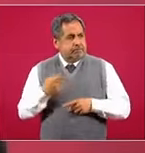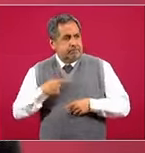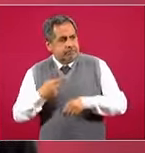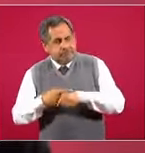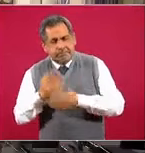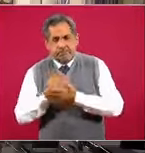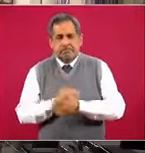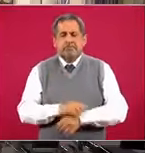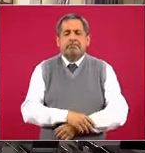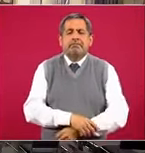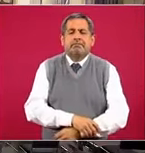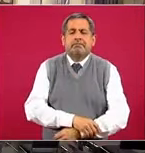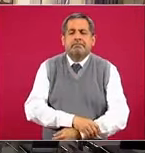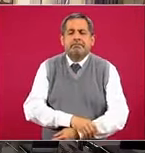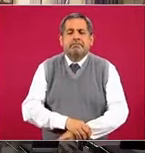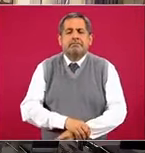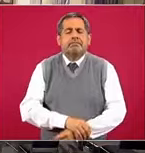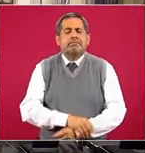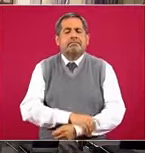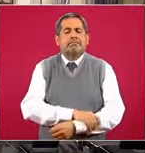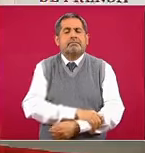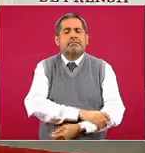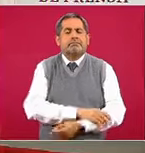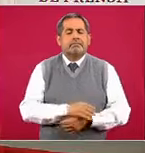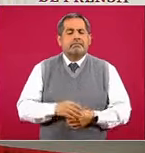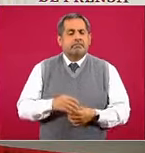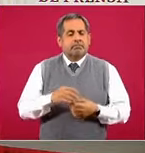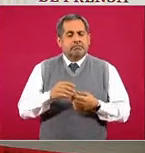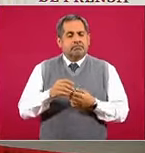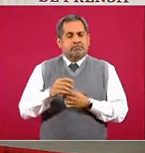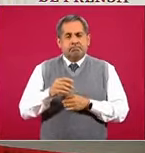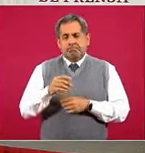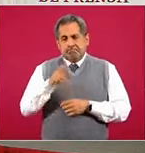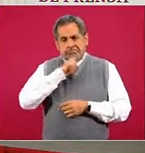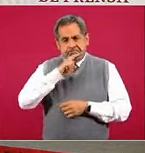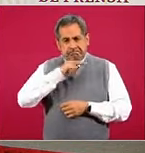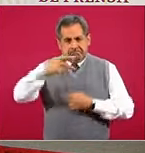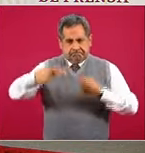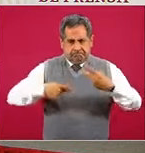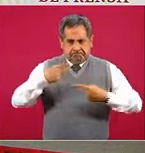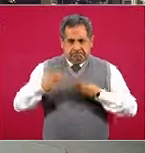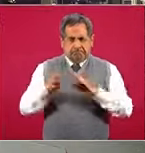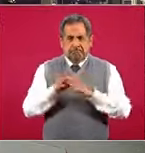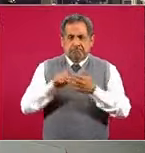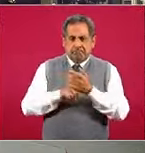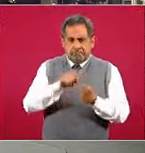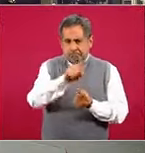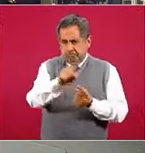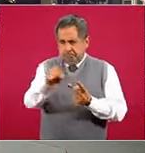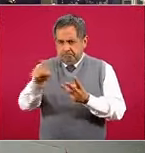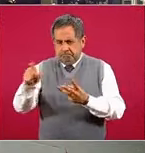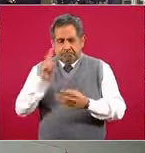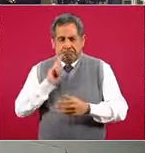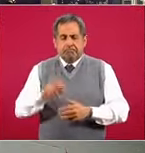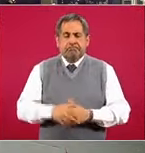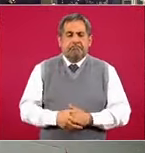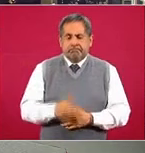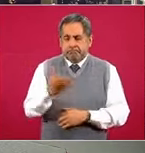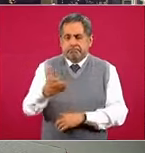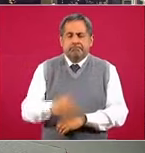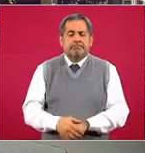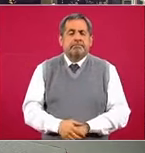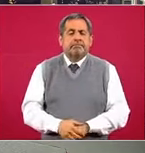casos. Vamos a pasar rápidamente a una ronda de preguntas, por favor, y acá. Adelante.